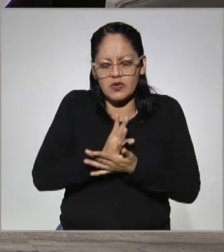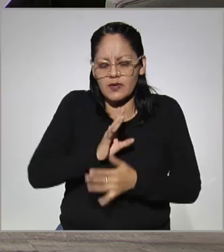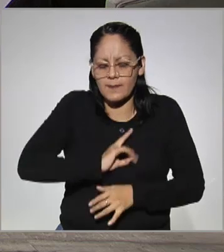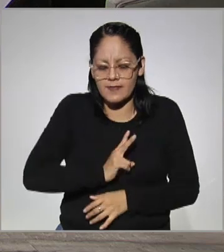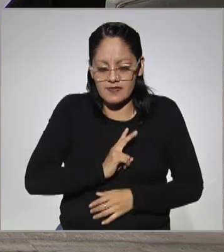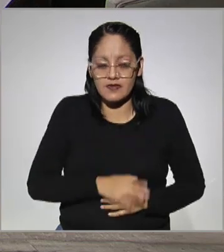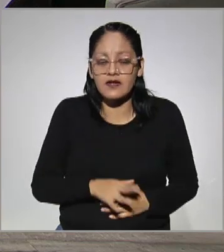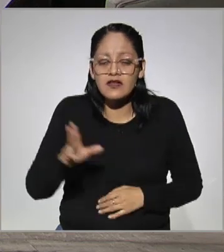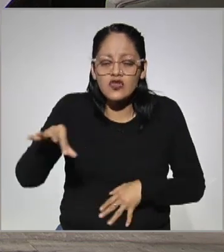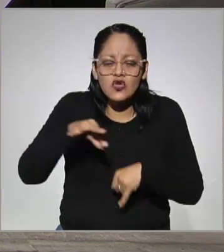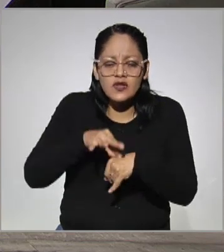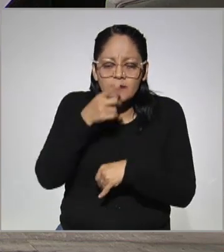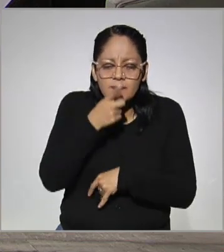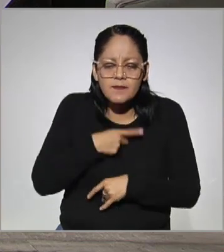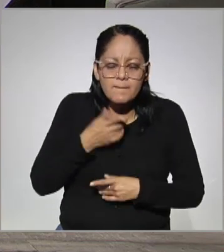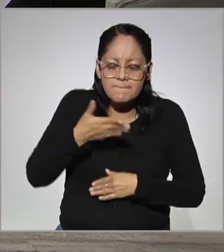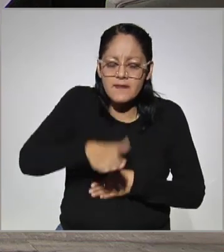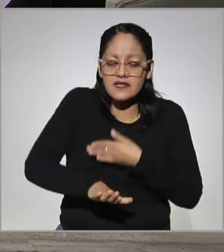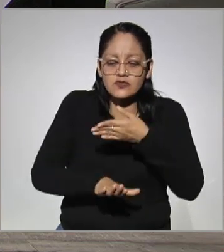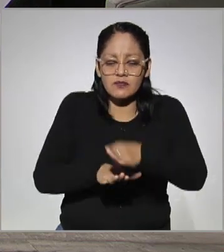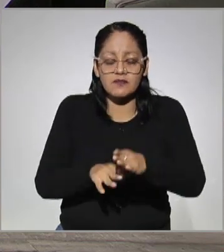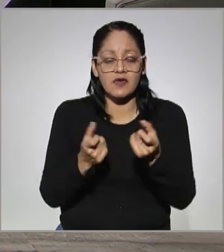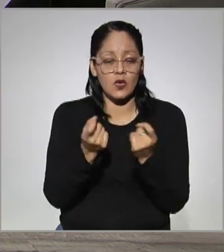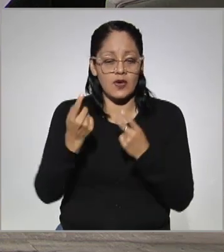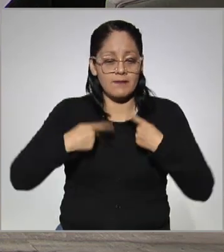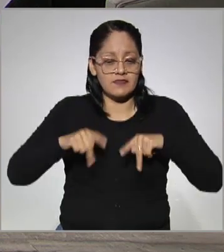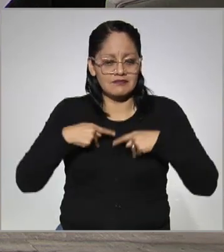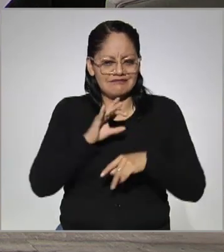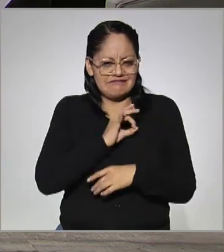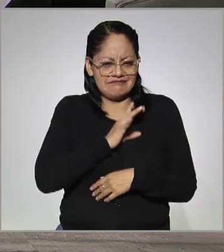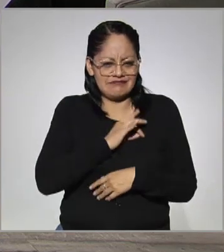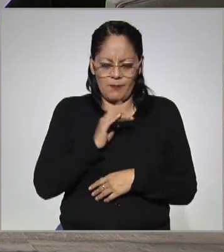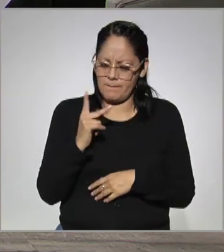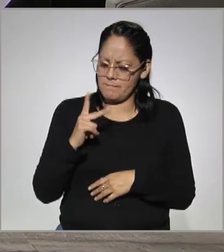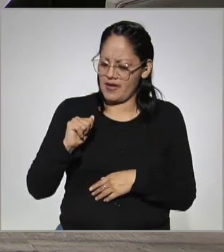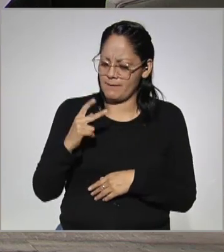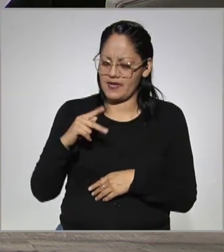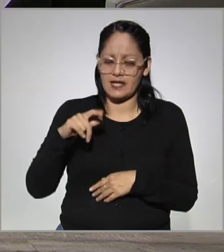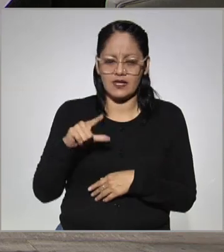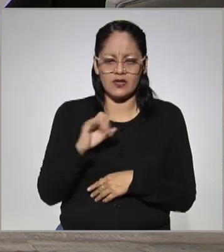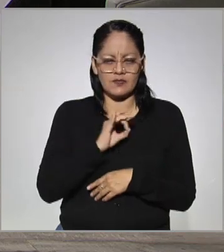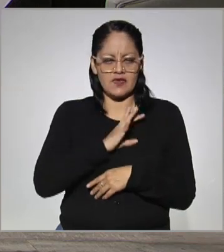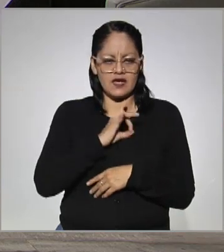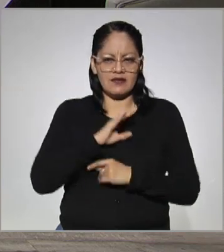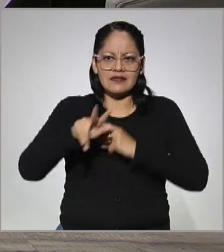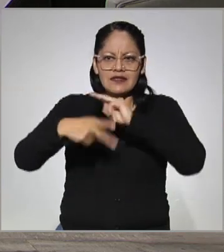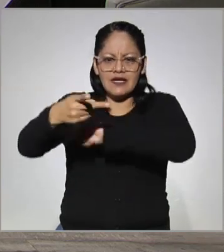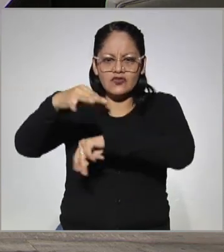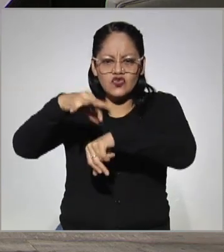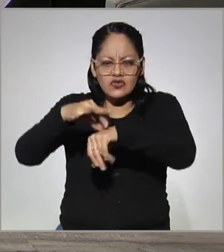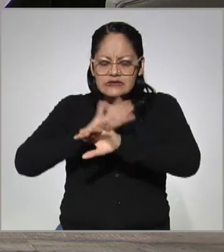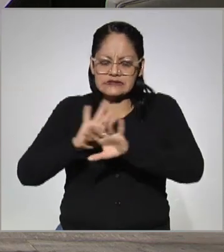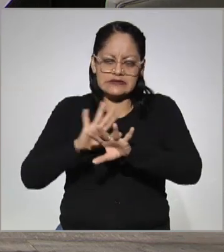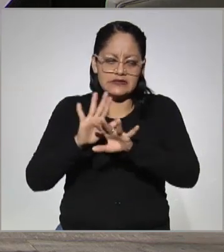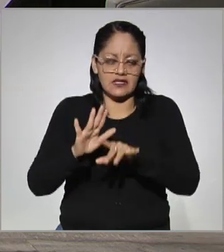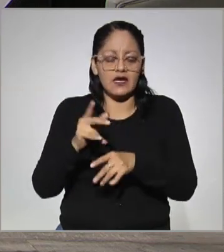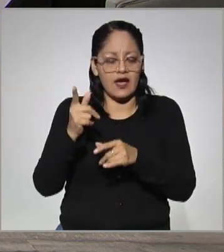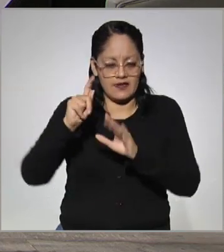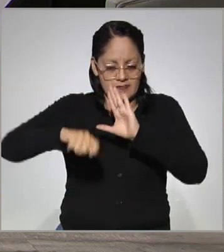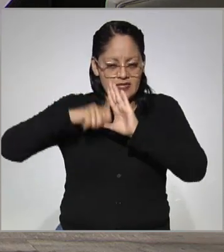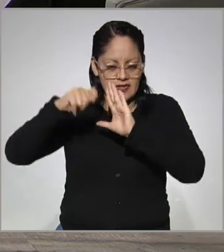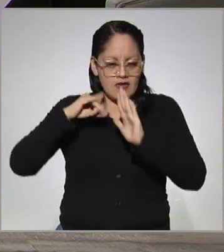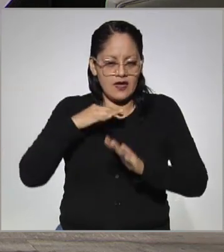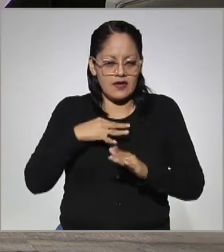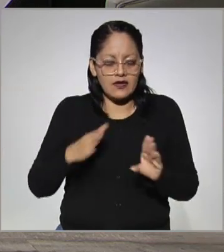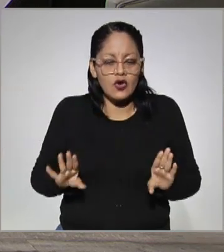podrías explicar, llevar paso por paso? Porque hay gente que le tiene miedo al Papa Nicolau, tienen miedo a esa visita al ginecólogo. Hicimos ya aquí una cápsula una vez